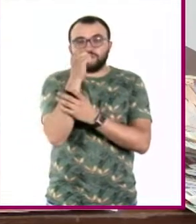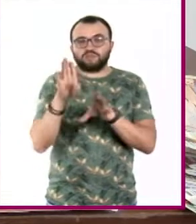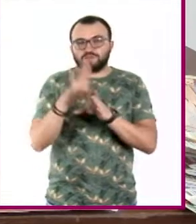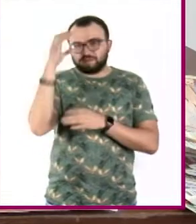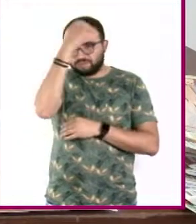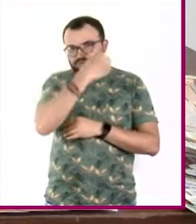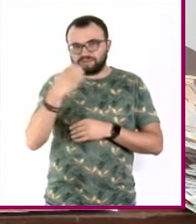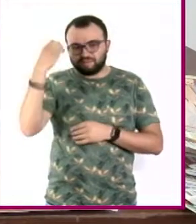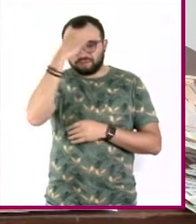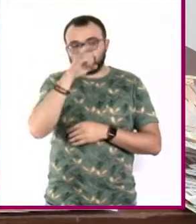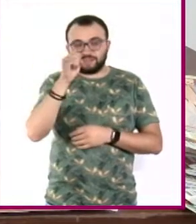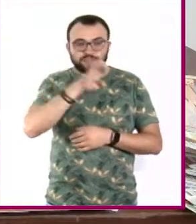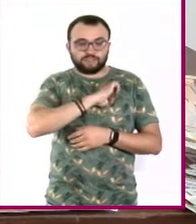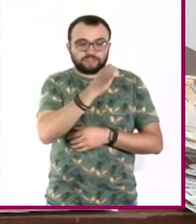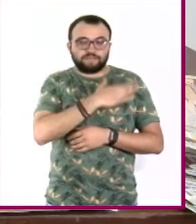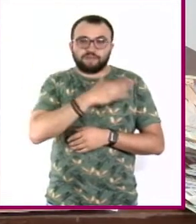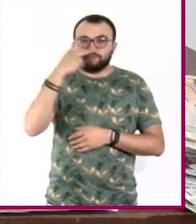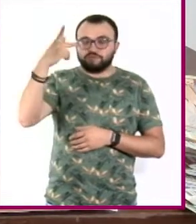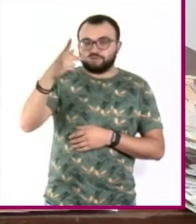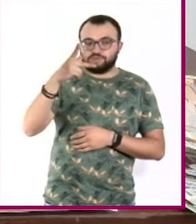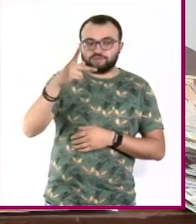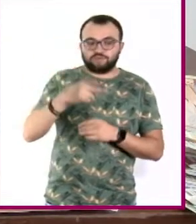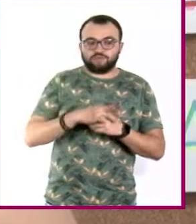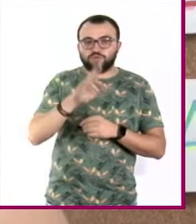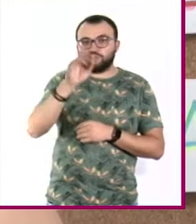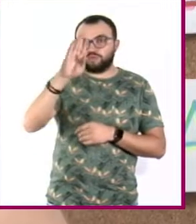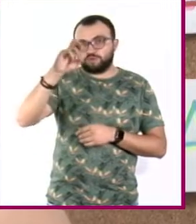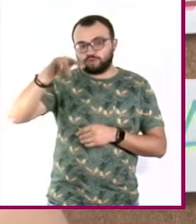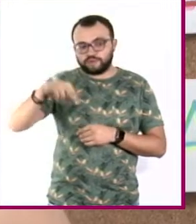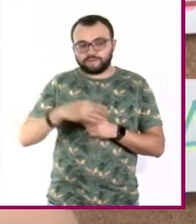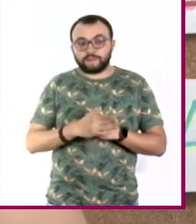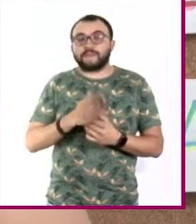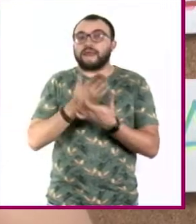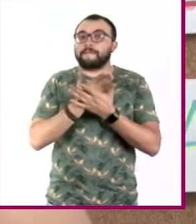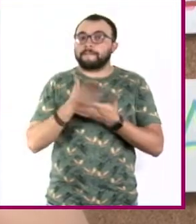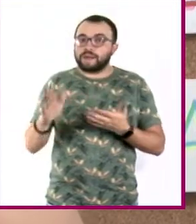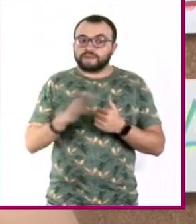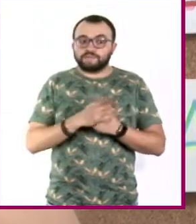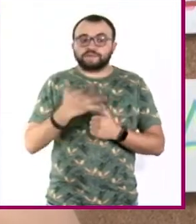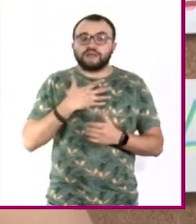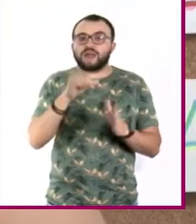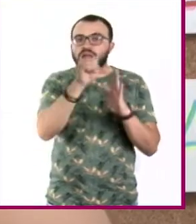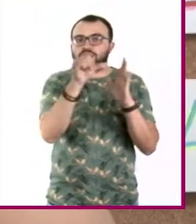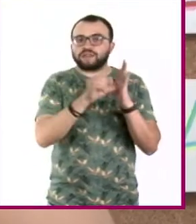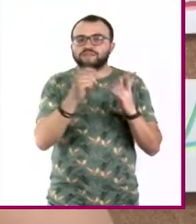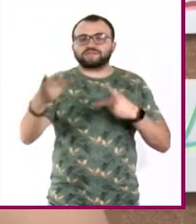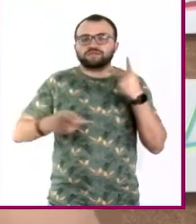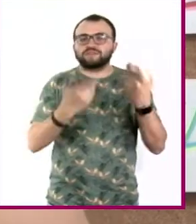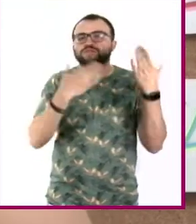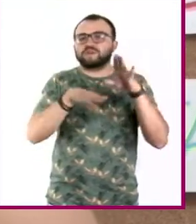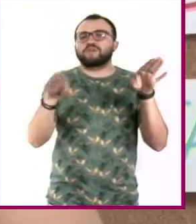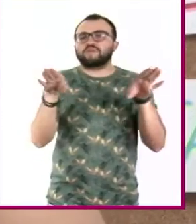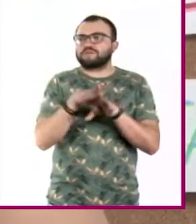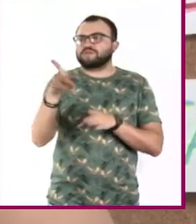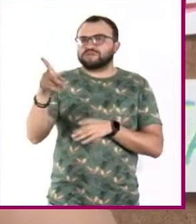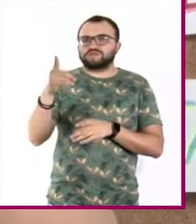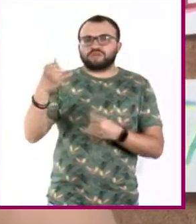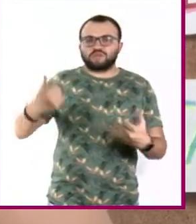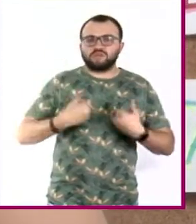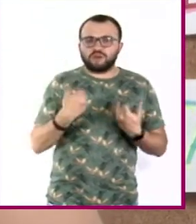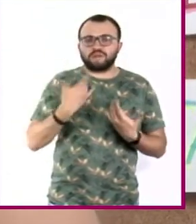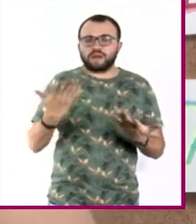jóvenes aragoneses de España, de Rubén Ramos y David Pack. Además, hay un artículo que habla de cómo la juventud adopta los